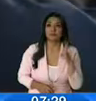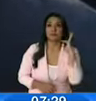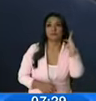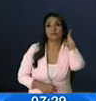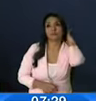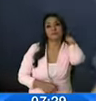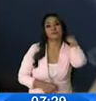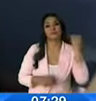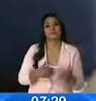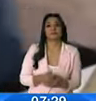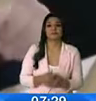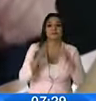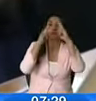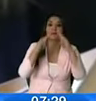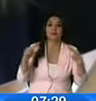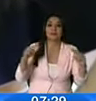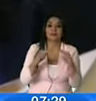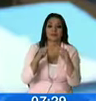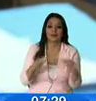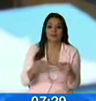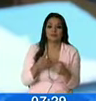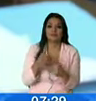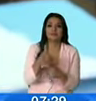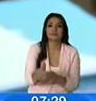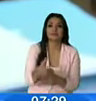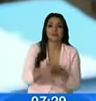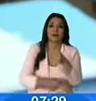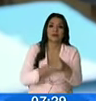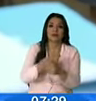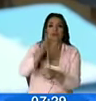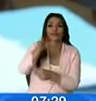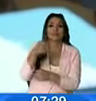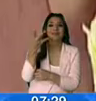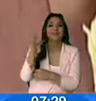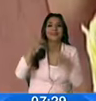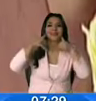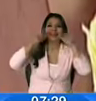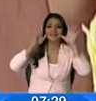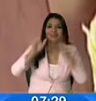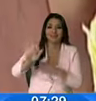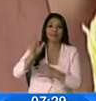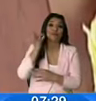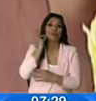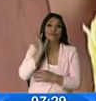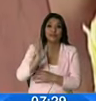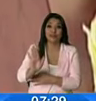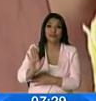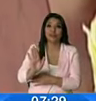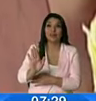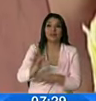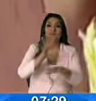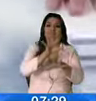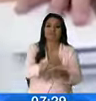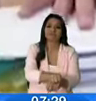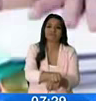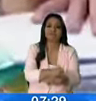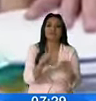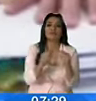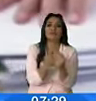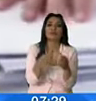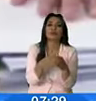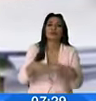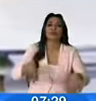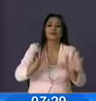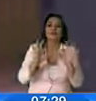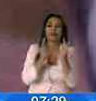3 noches después de Navidad, en 2016, Carolina Lorena Astudillo Santos fue detenida durante un encuentro familiar en las